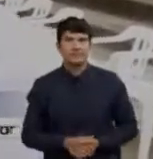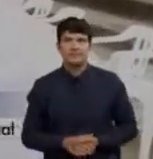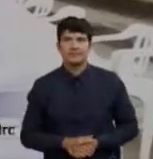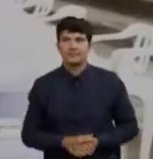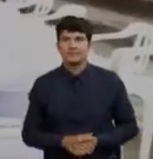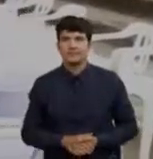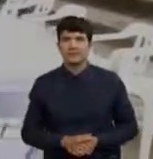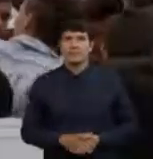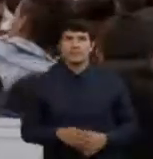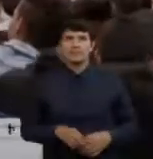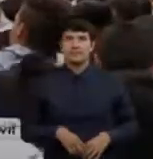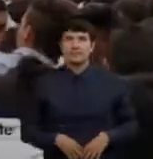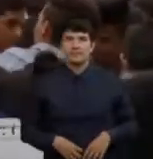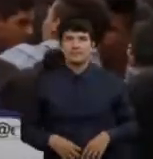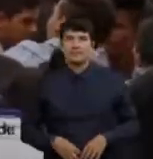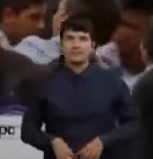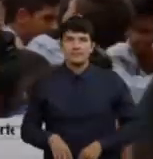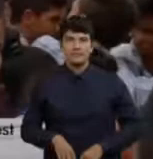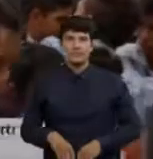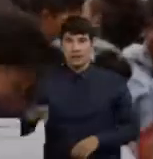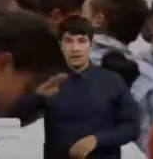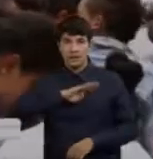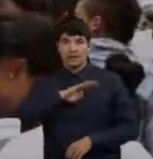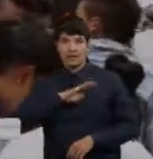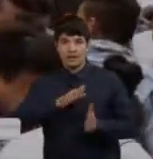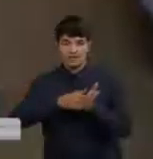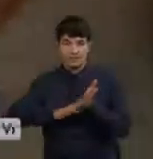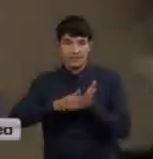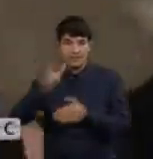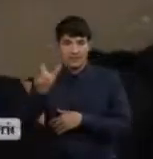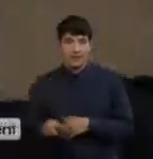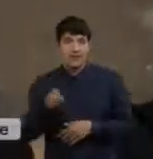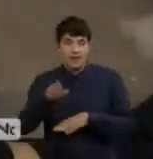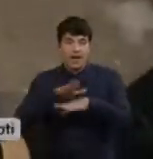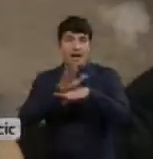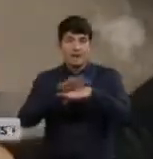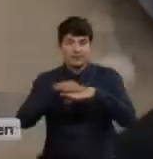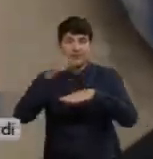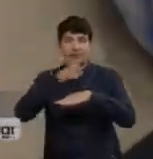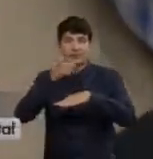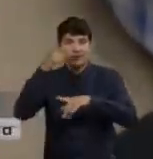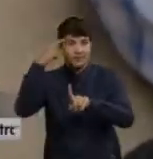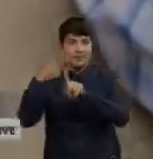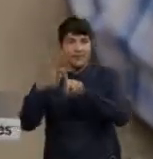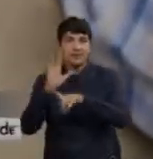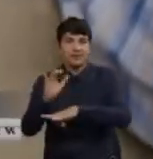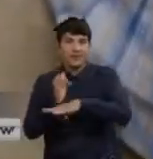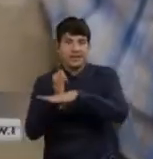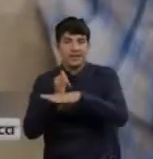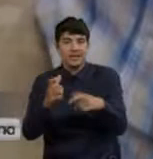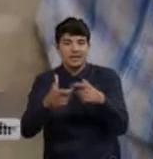la informática en nuestras aulas finalmente el mandatario de los florideños anunció noticias positivas para la institución en temas de